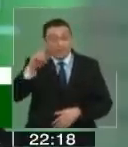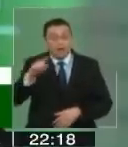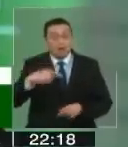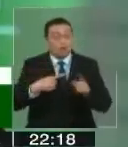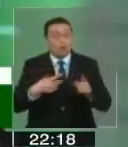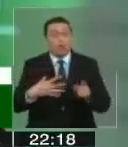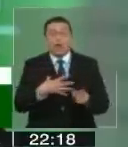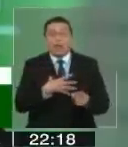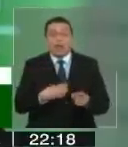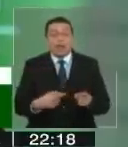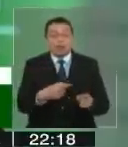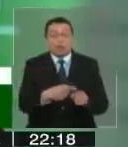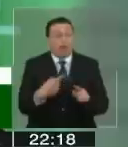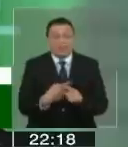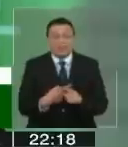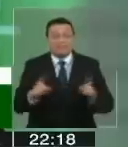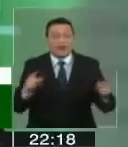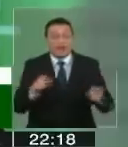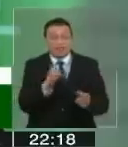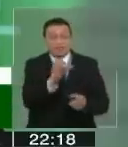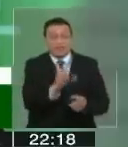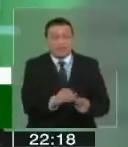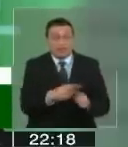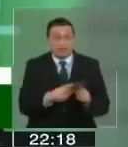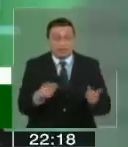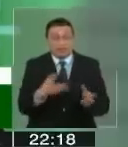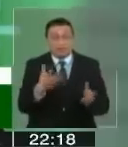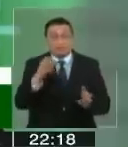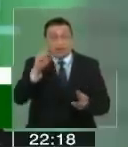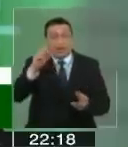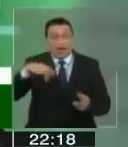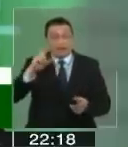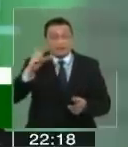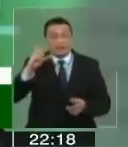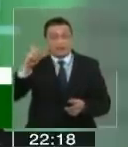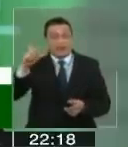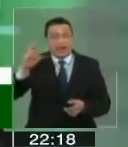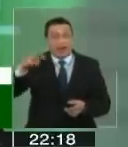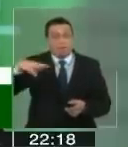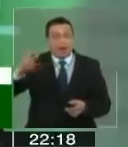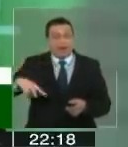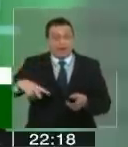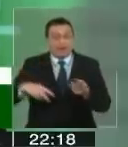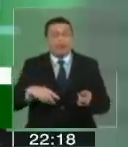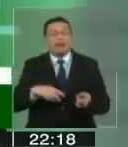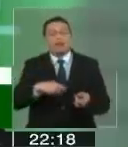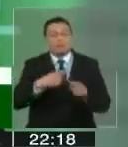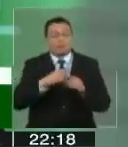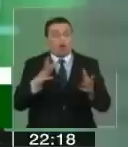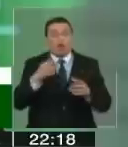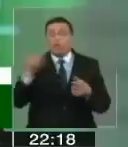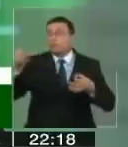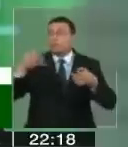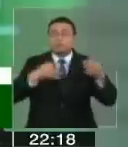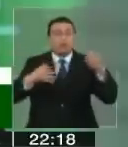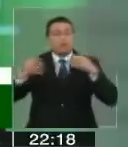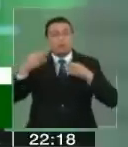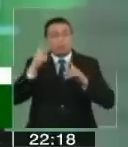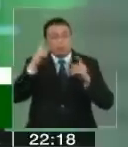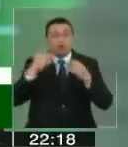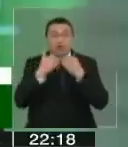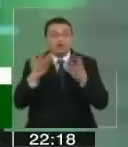tú tienes un niño con una deficiencia y una deficiencia tan particular como un síndrome de Angelman, la verdad es que nada te sirve de lo que te